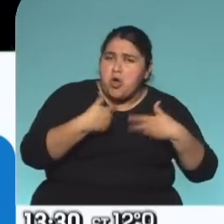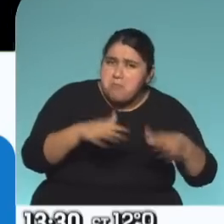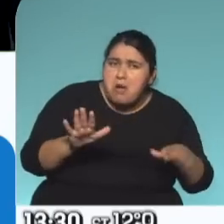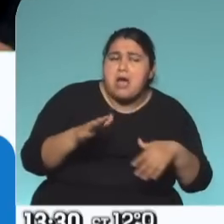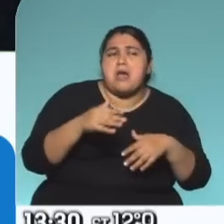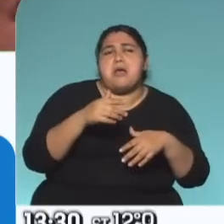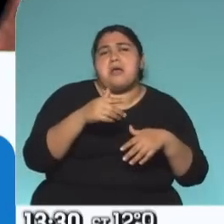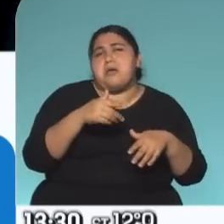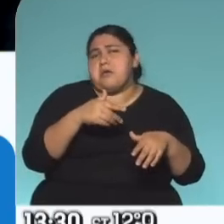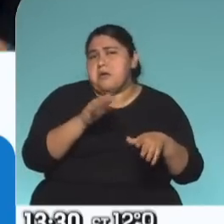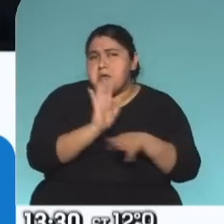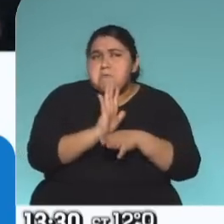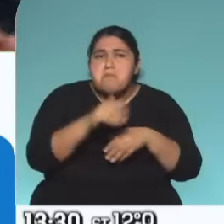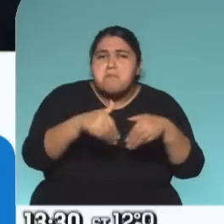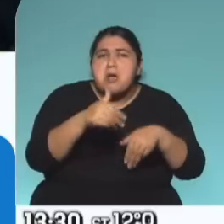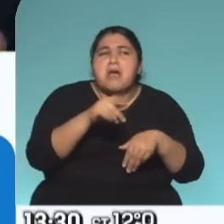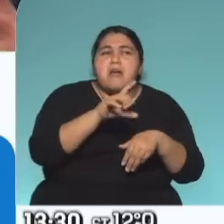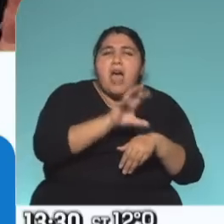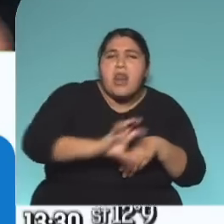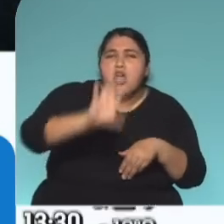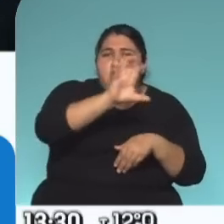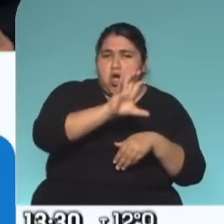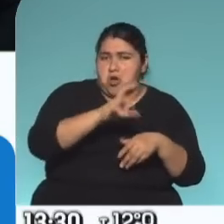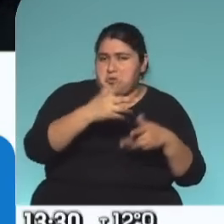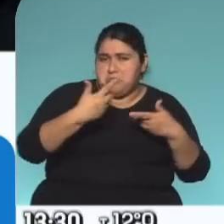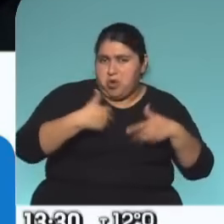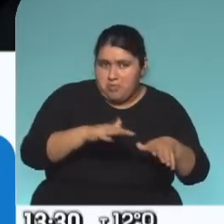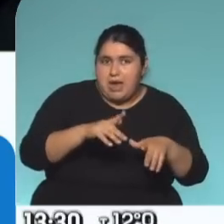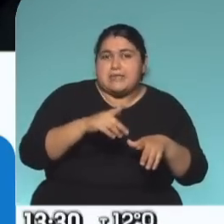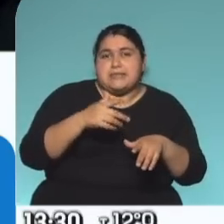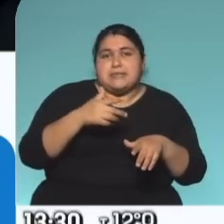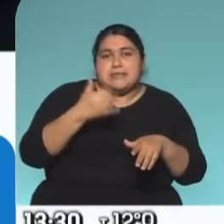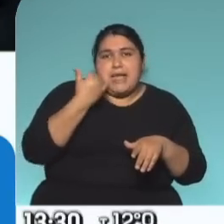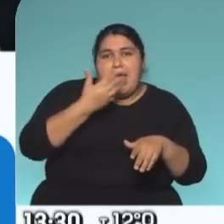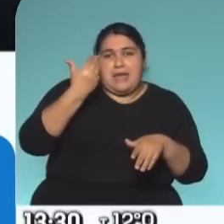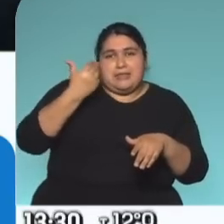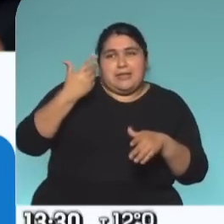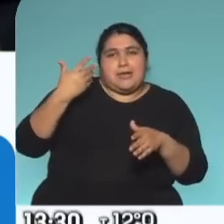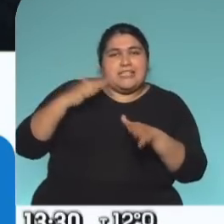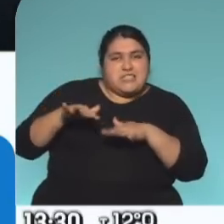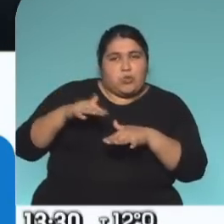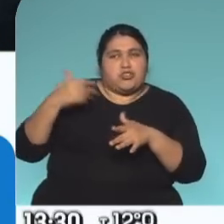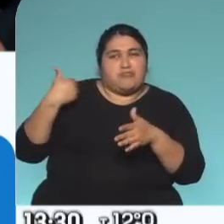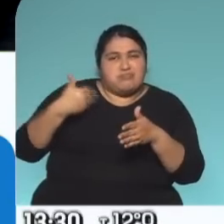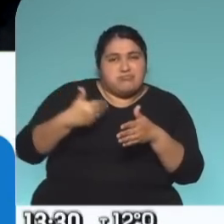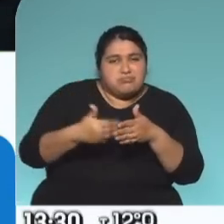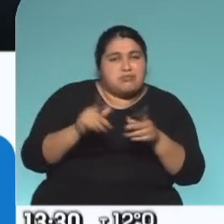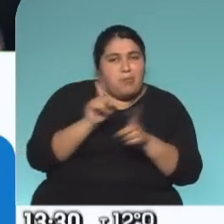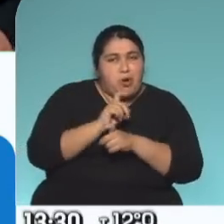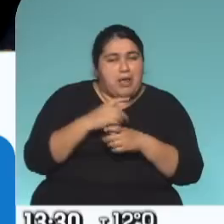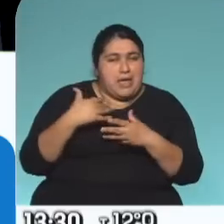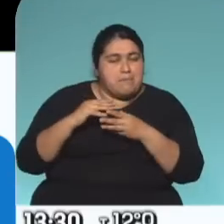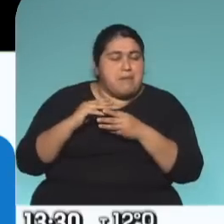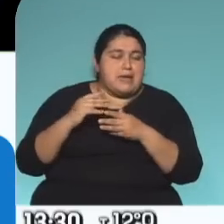puedan desarrollar normalmente en las distintas regiones, dadas las circunstancias en que se ha dado todo el proceso político y bueno, y más